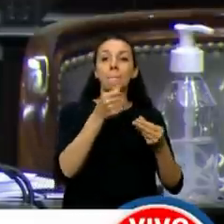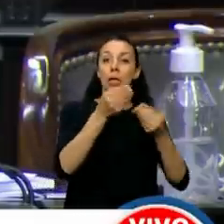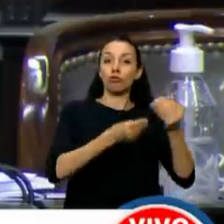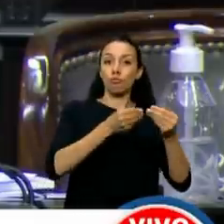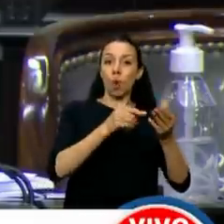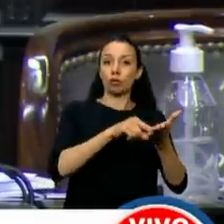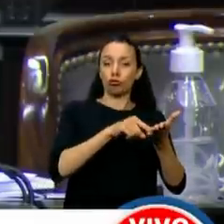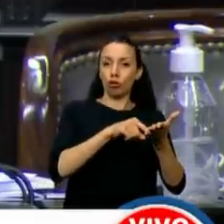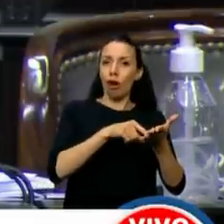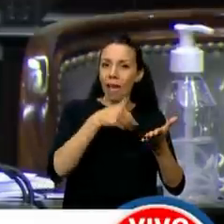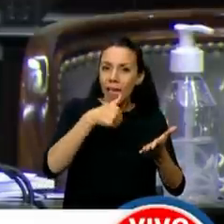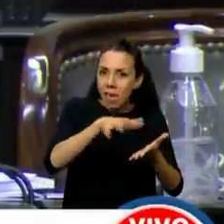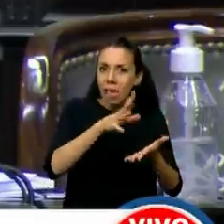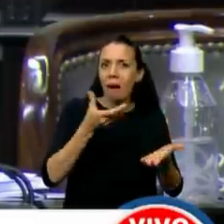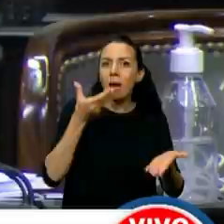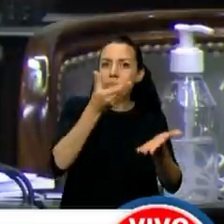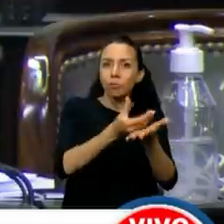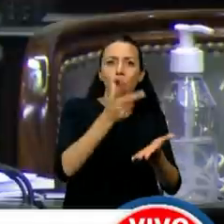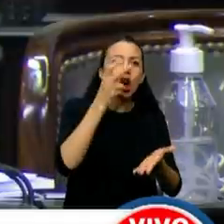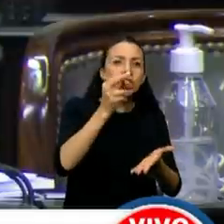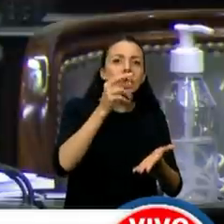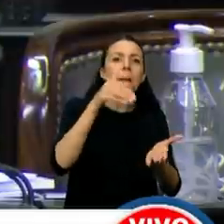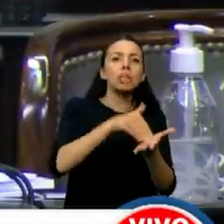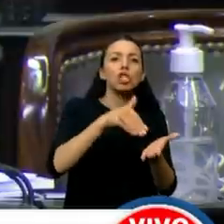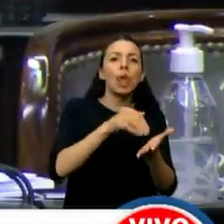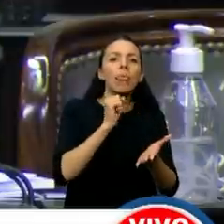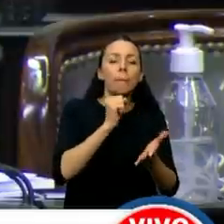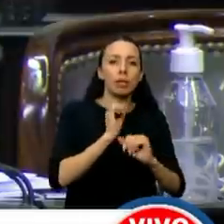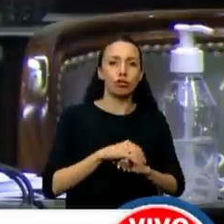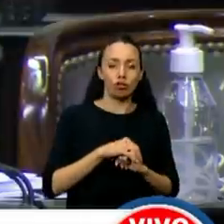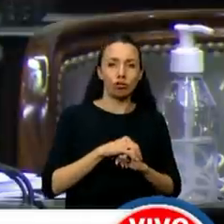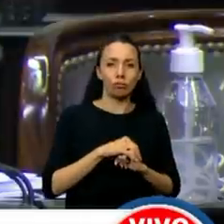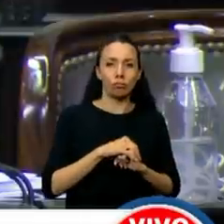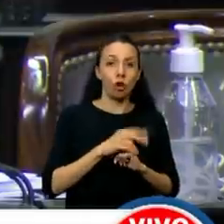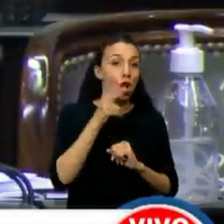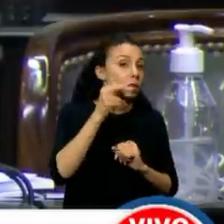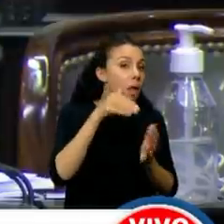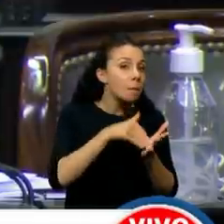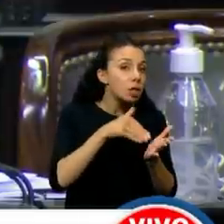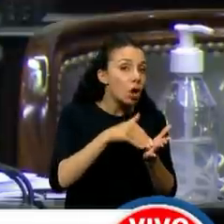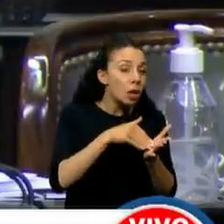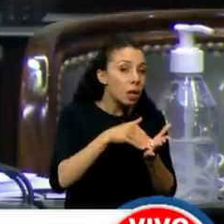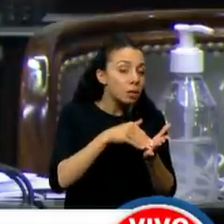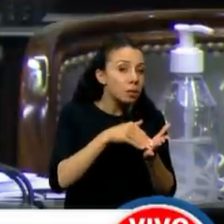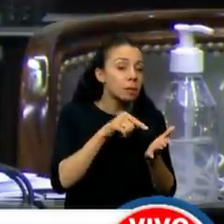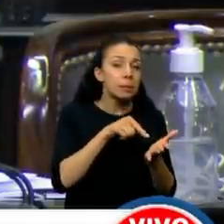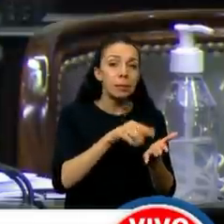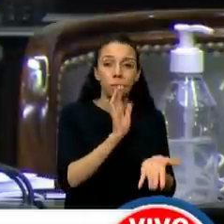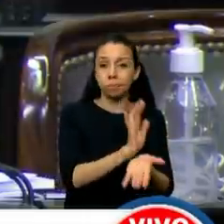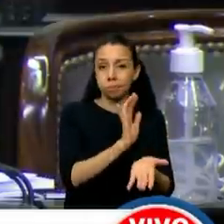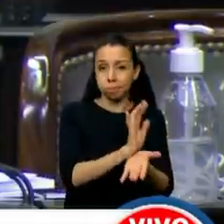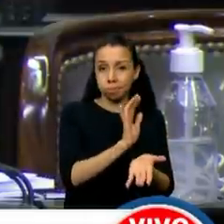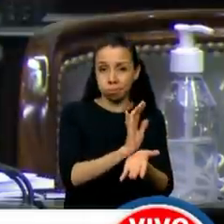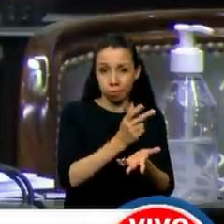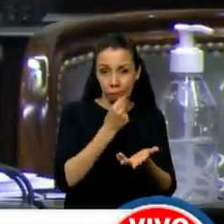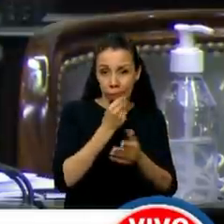para la obra 80 millones de pesos 80 millones de pesos señor presidente para esa obra es absolutamente nada es una